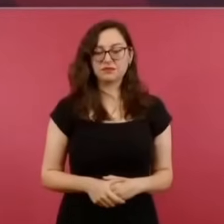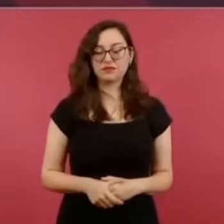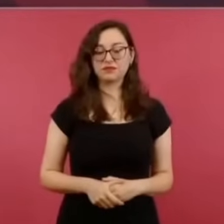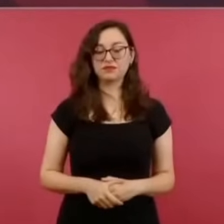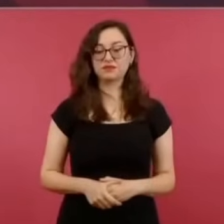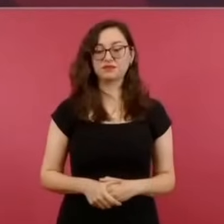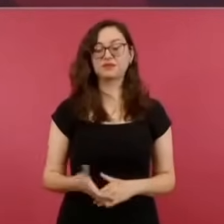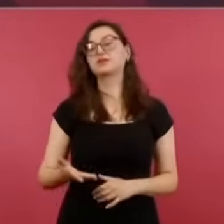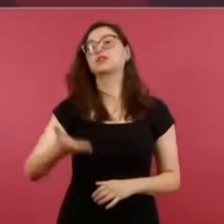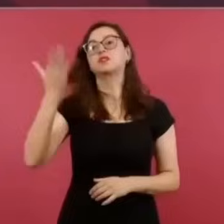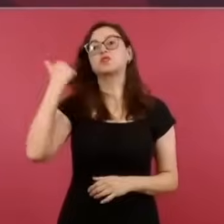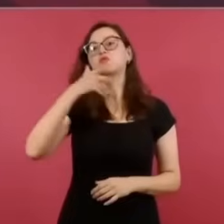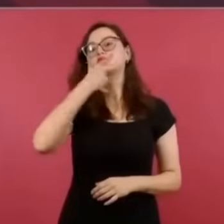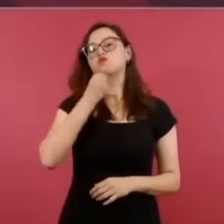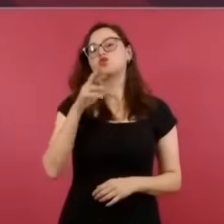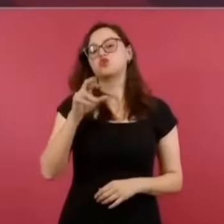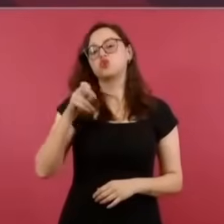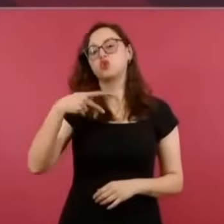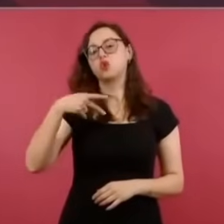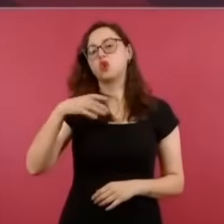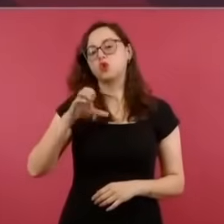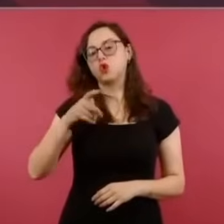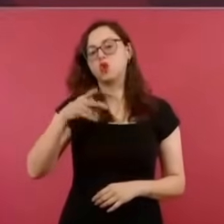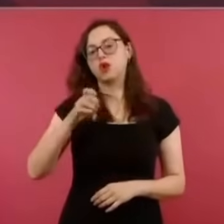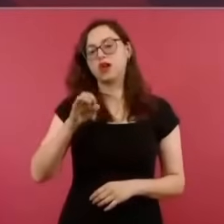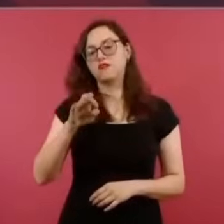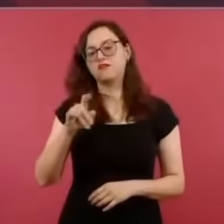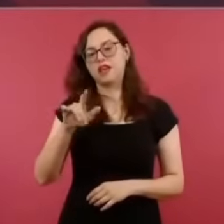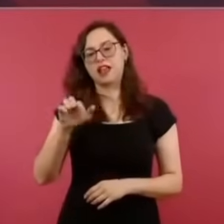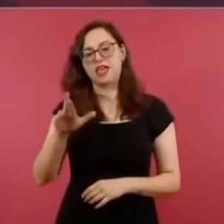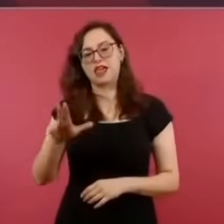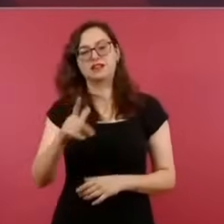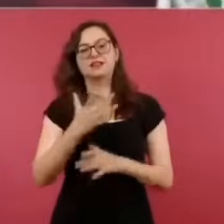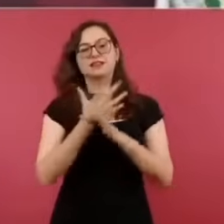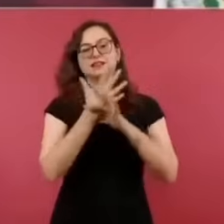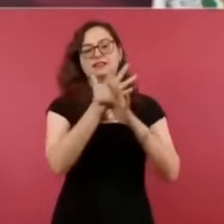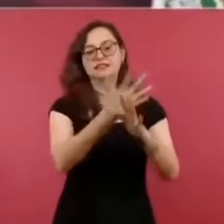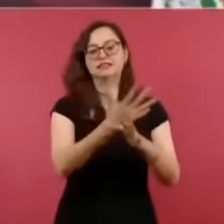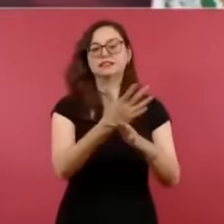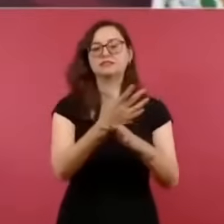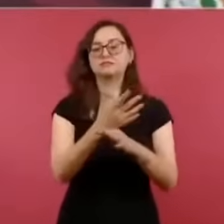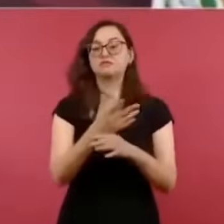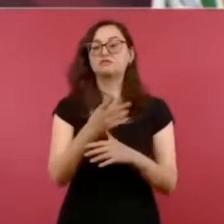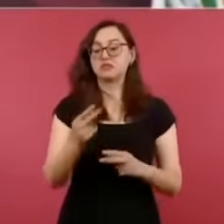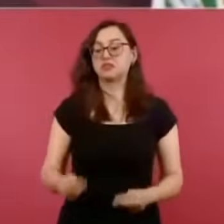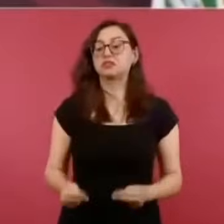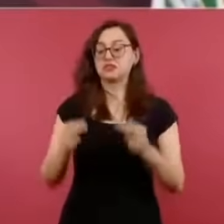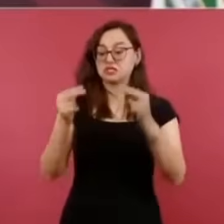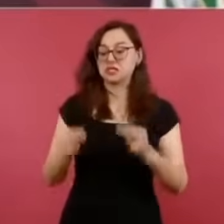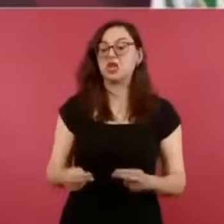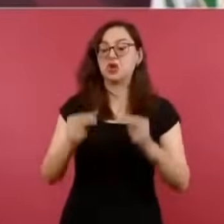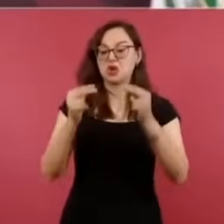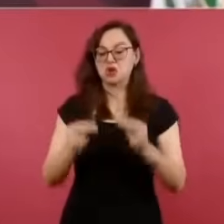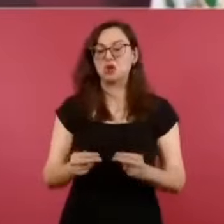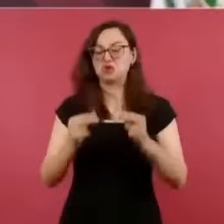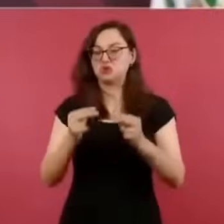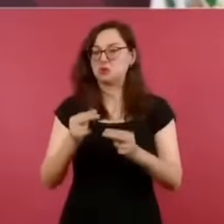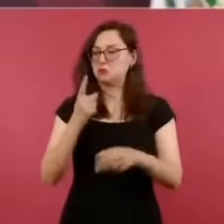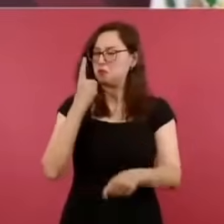Rockefeller decía que el mejor negocio del mundo era el petróleo. Y decía también, y el segundo